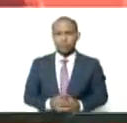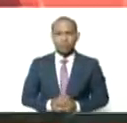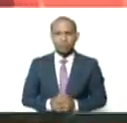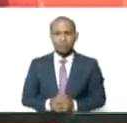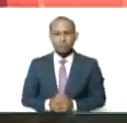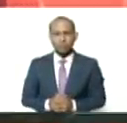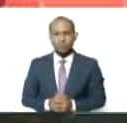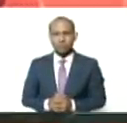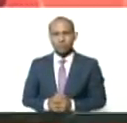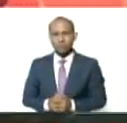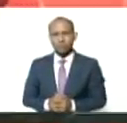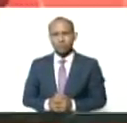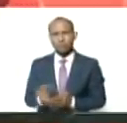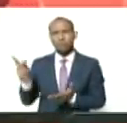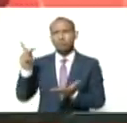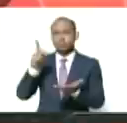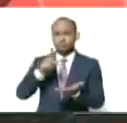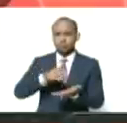Ha llegado